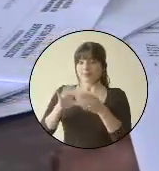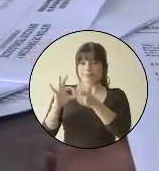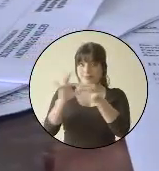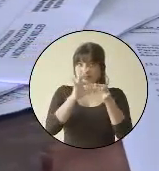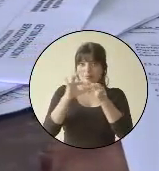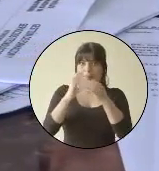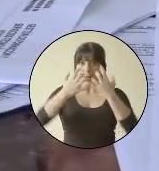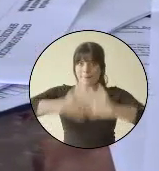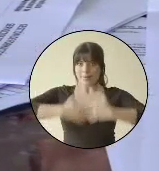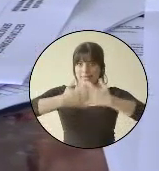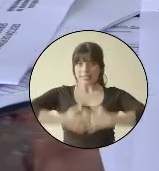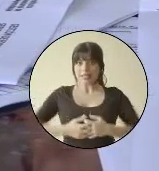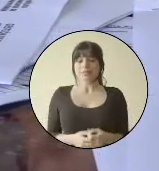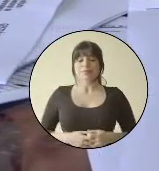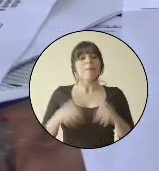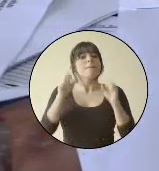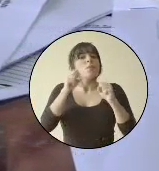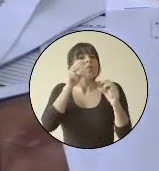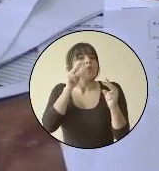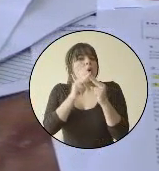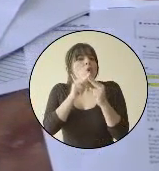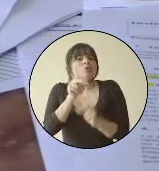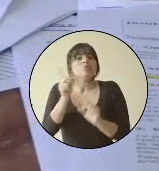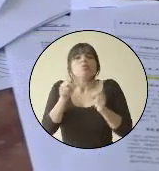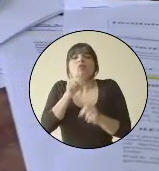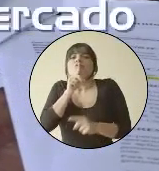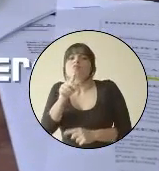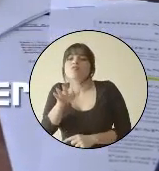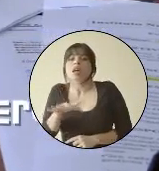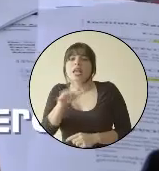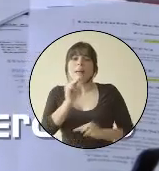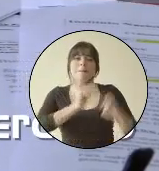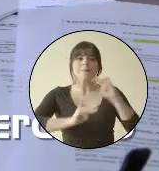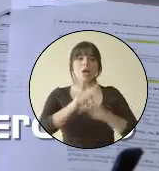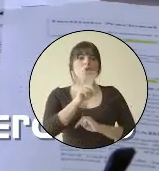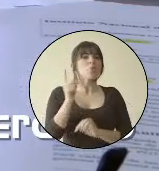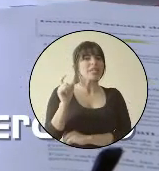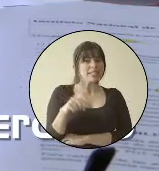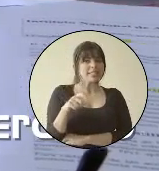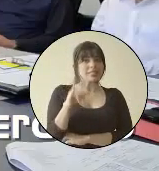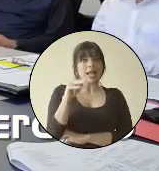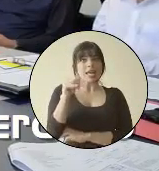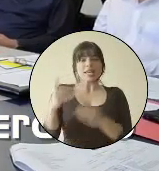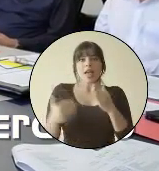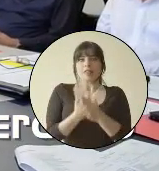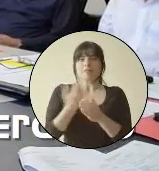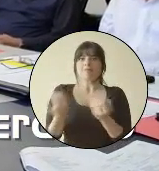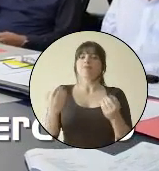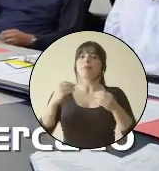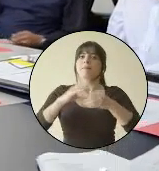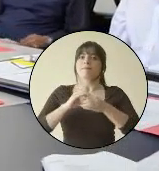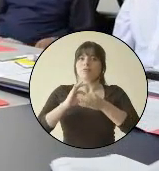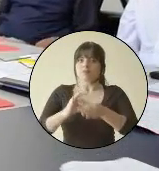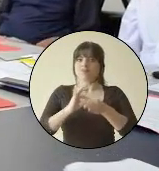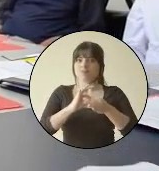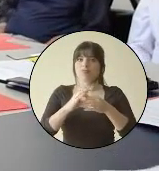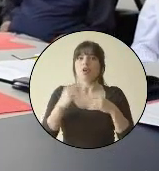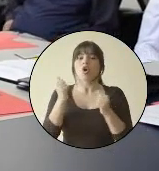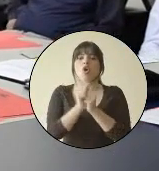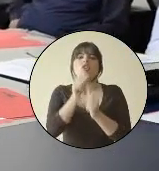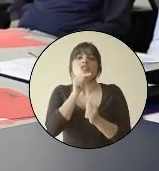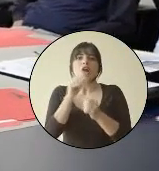Enlace empresarial. Para conocer la realidad y necesidades del mercado, el INAH refuerza su relación con los